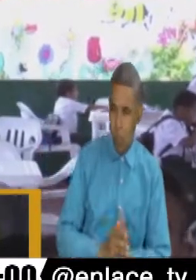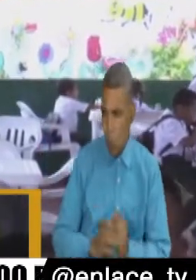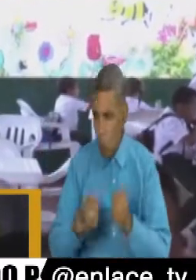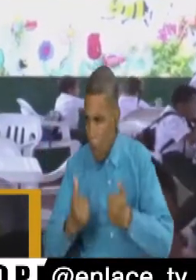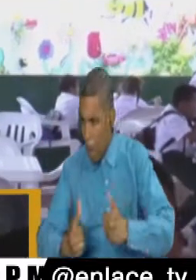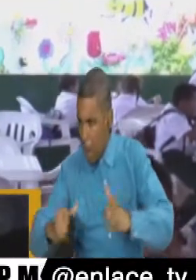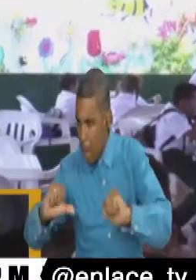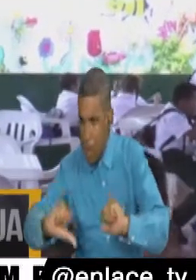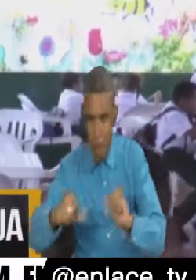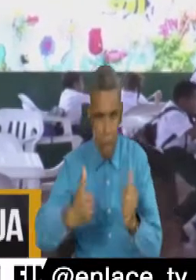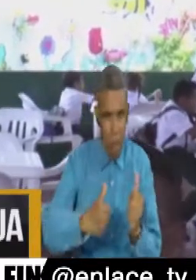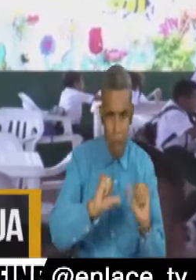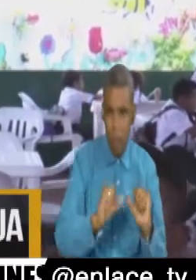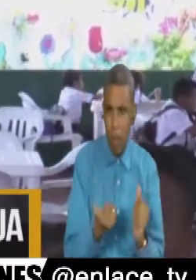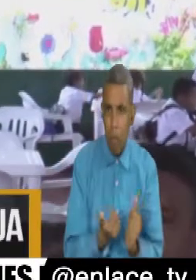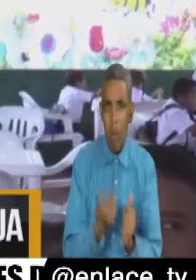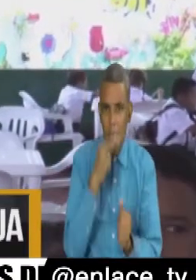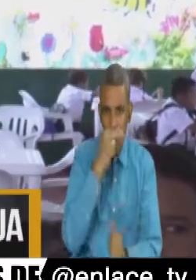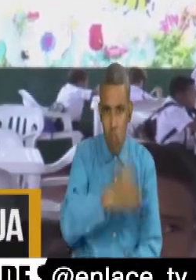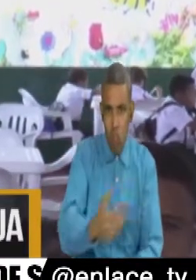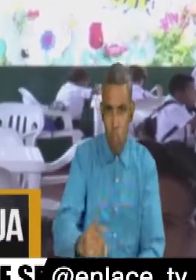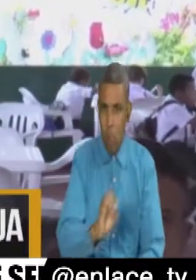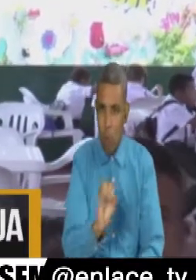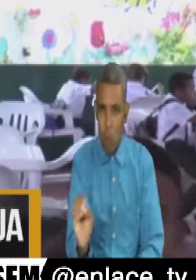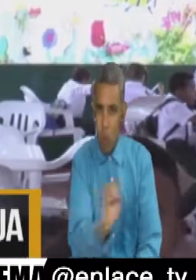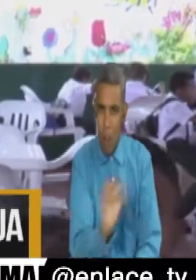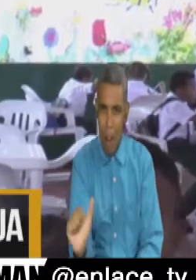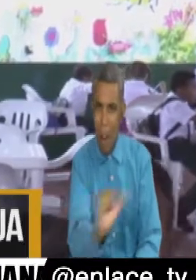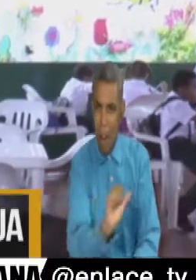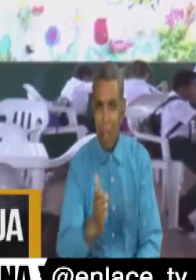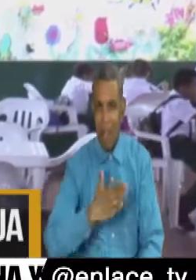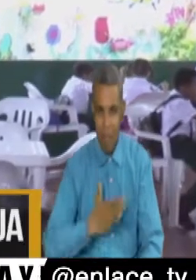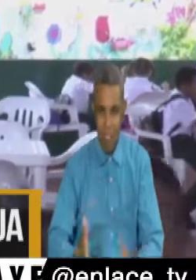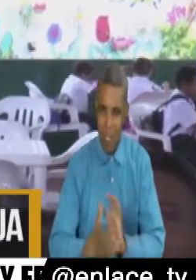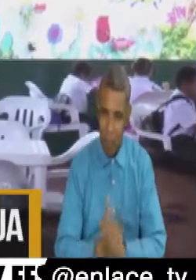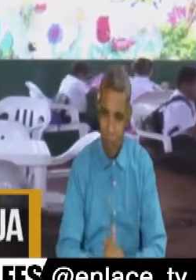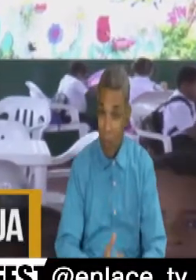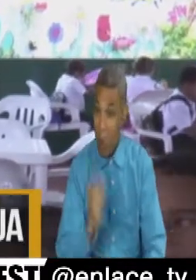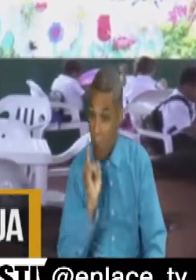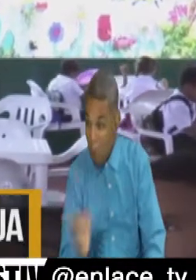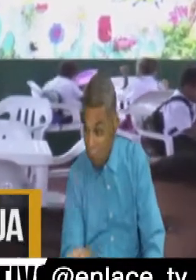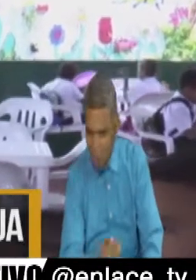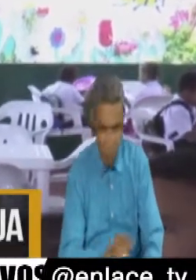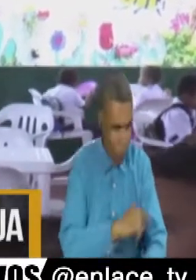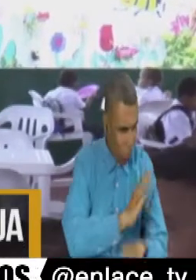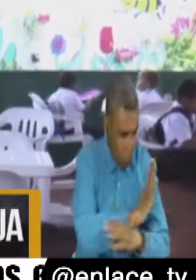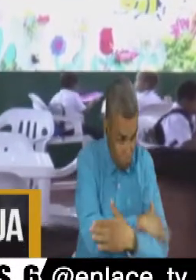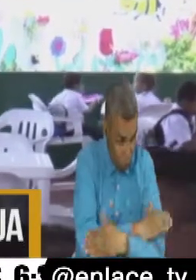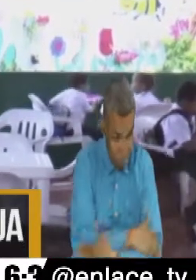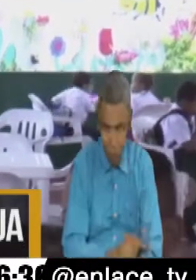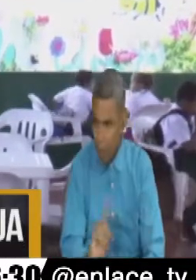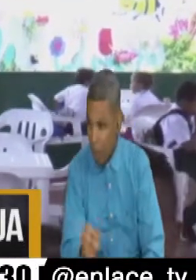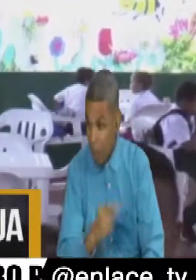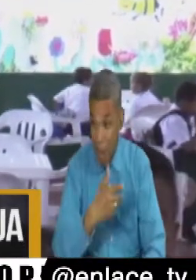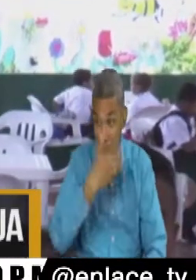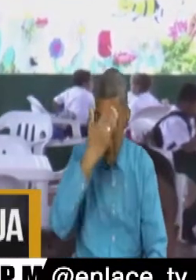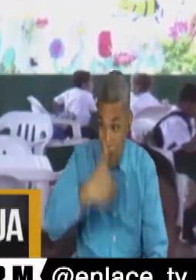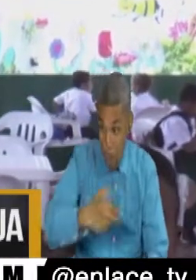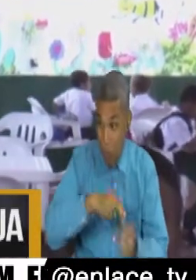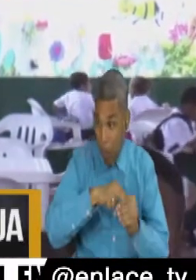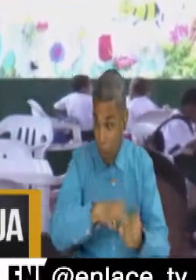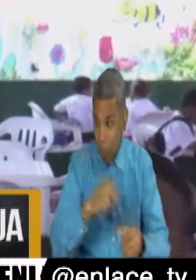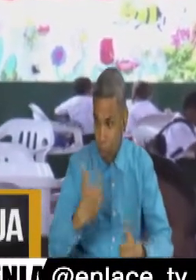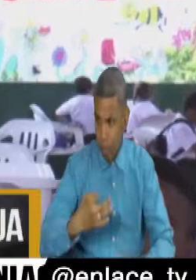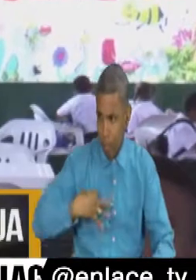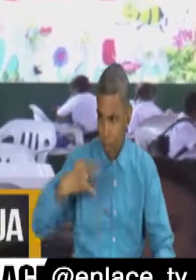los niños, a las niñas, para que también se porten juiciosos, utilicen muy bien el transporte,